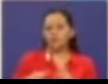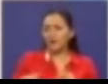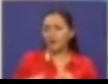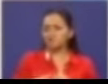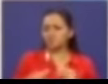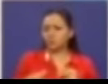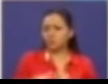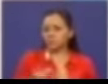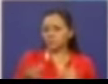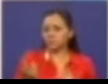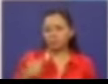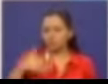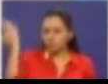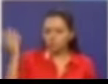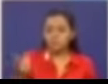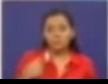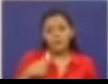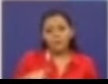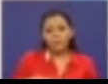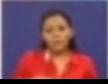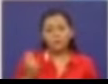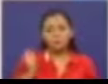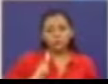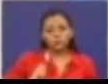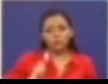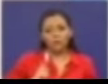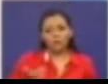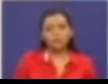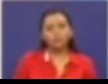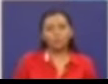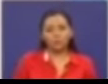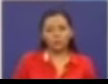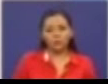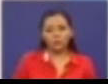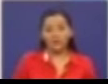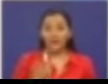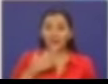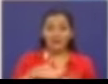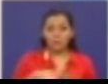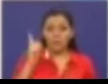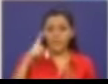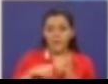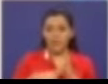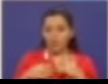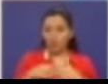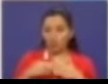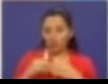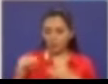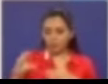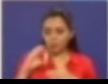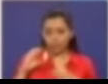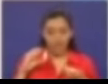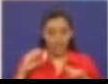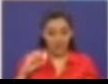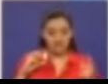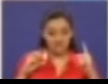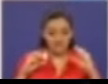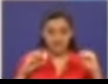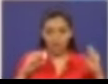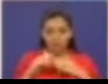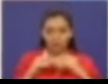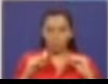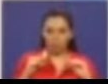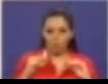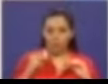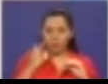poco, depende cuánto ganen. Si ganan solo $50, es demasiado. Si ganan $1,000, al final es muy poco, si se dan cuenta. Hay que tomar en